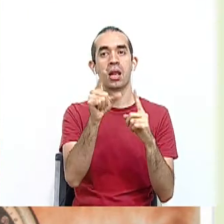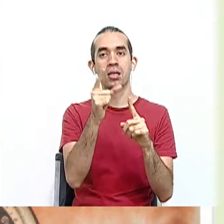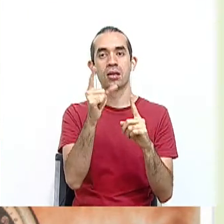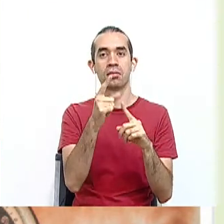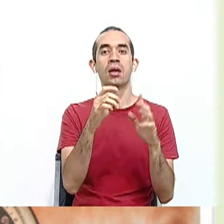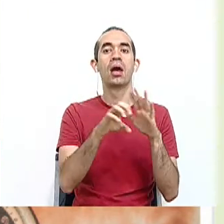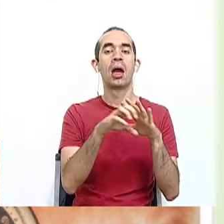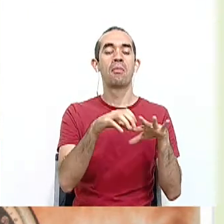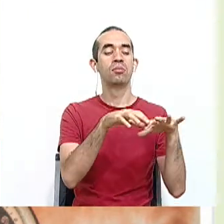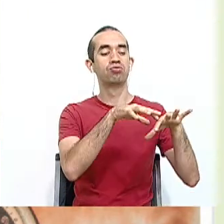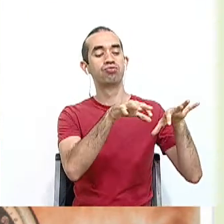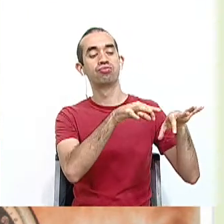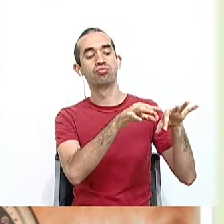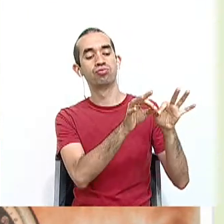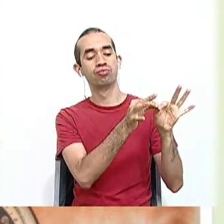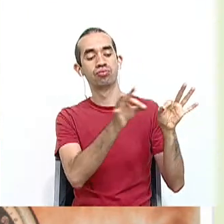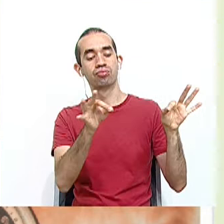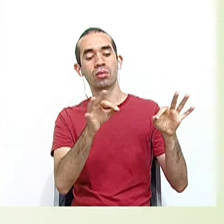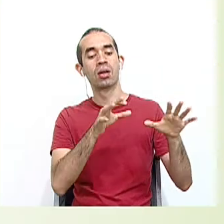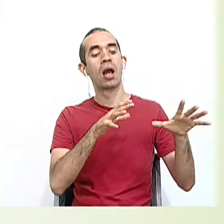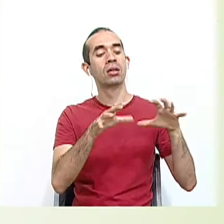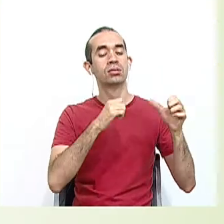las 22 horas.